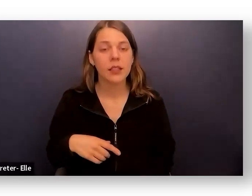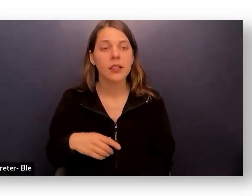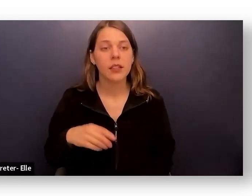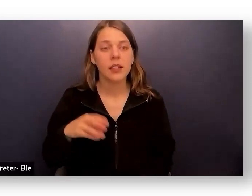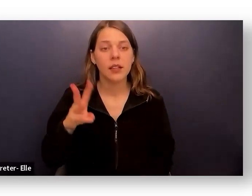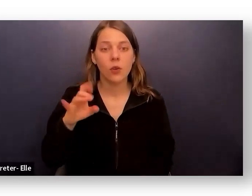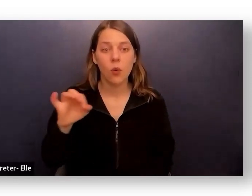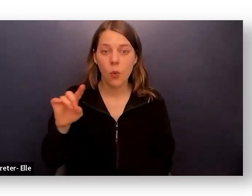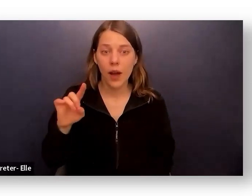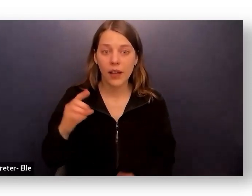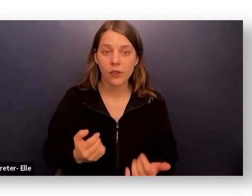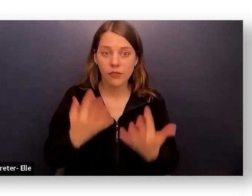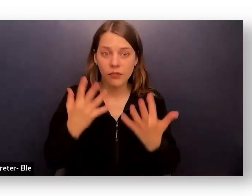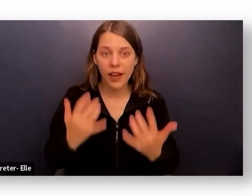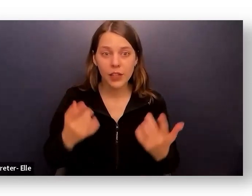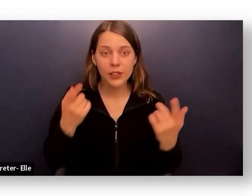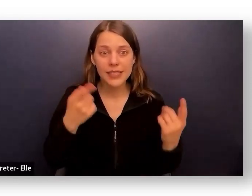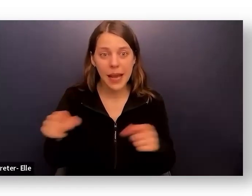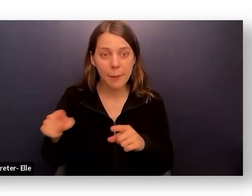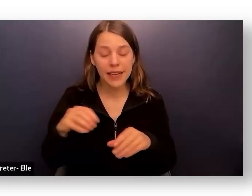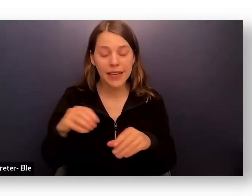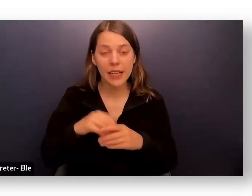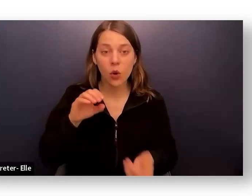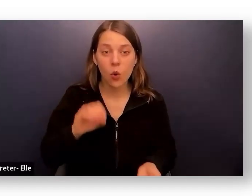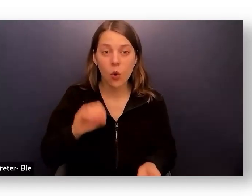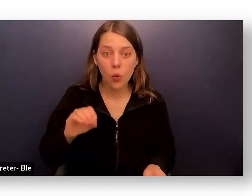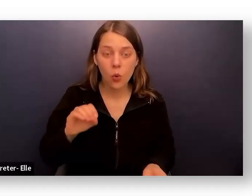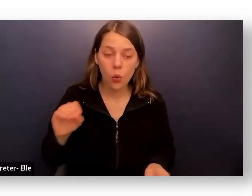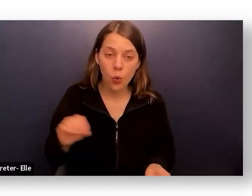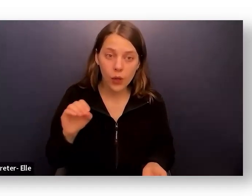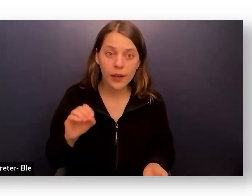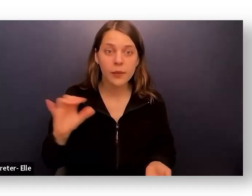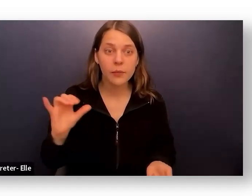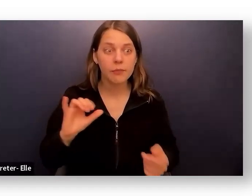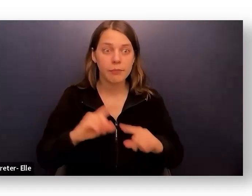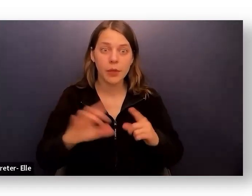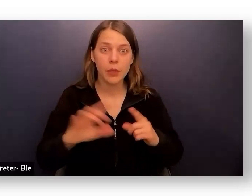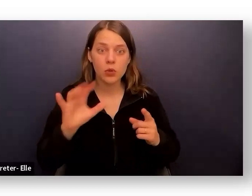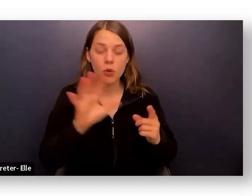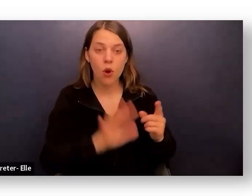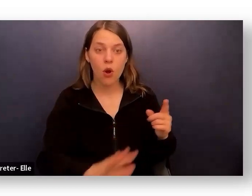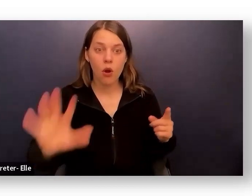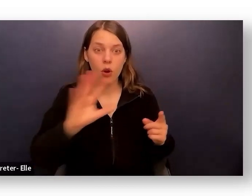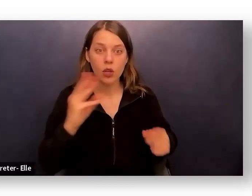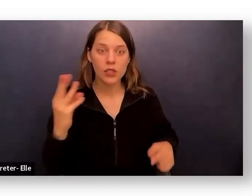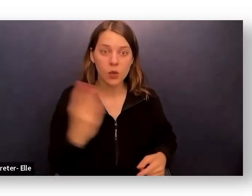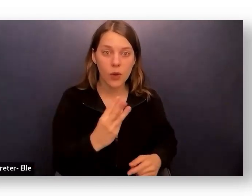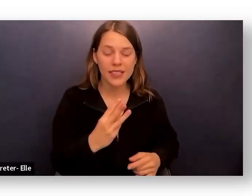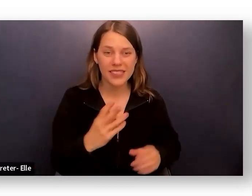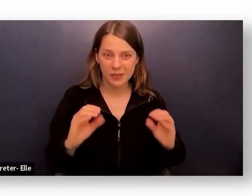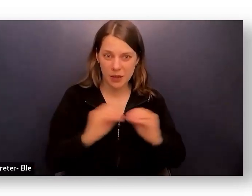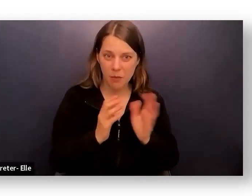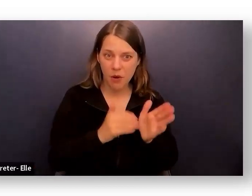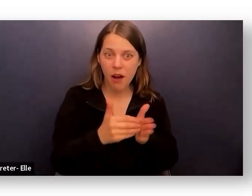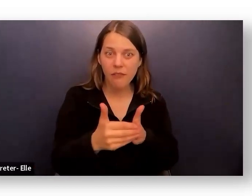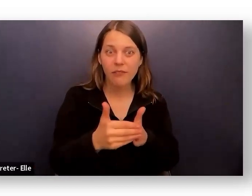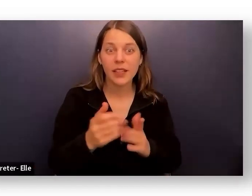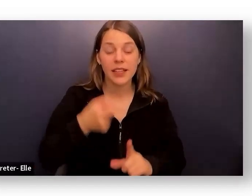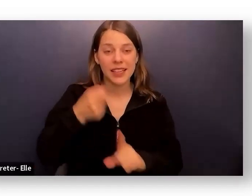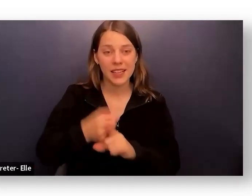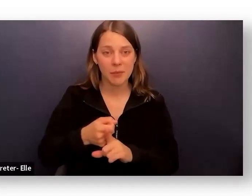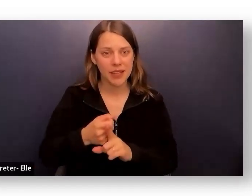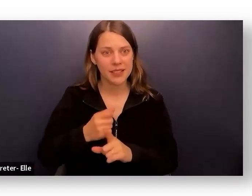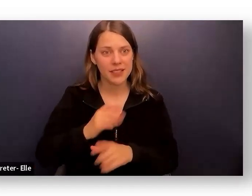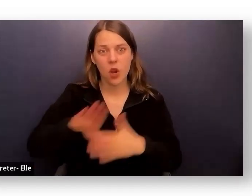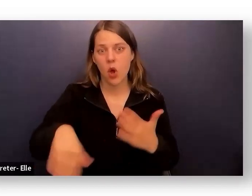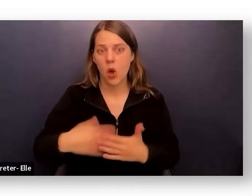clima extremo y incendios forestales en Oregon y todo el país están sucediendo incendios forestales con más frecuencia es algo